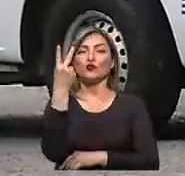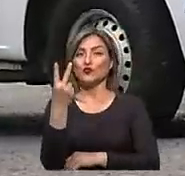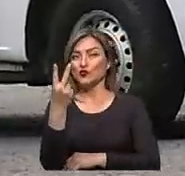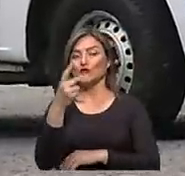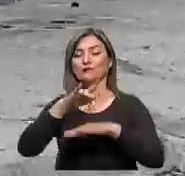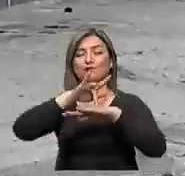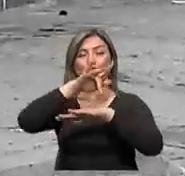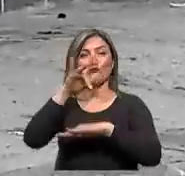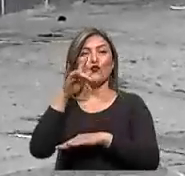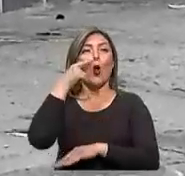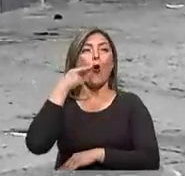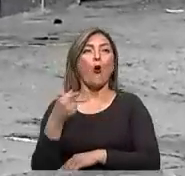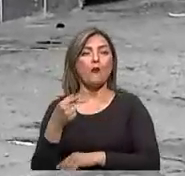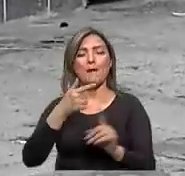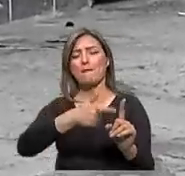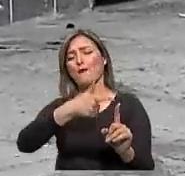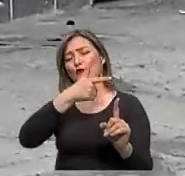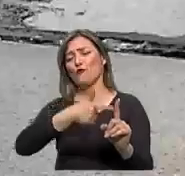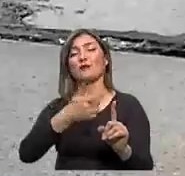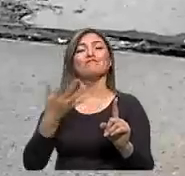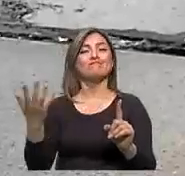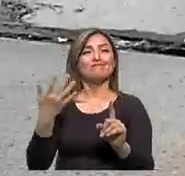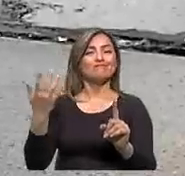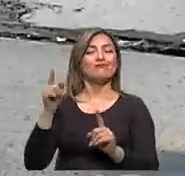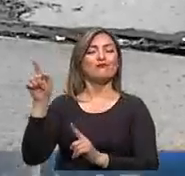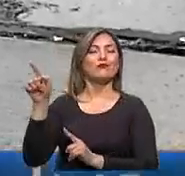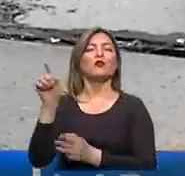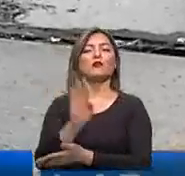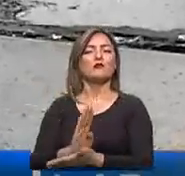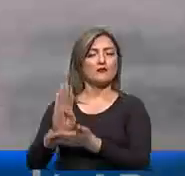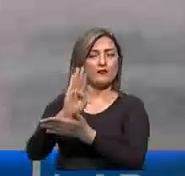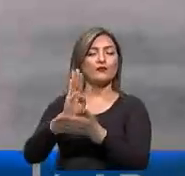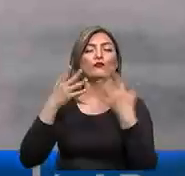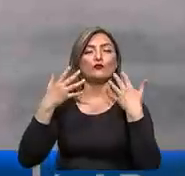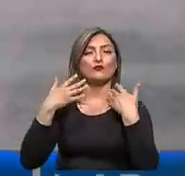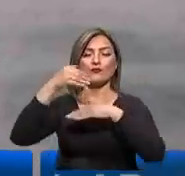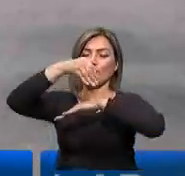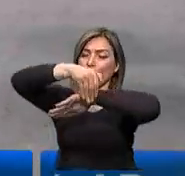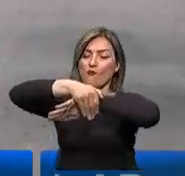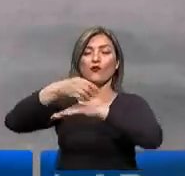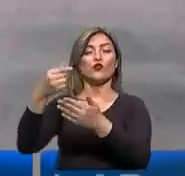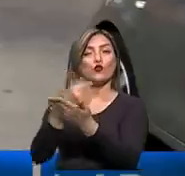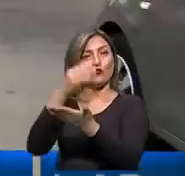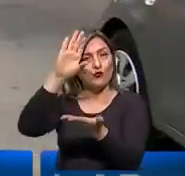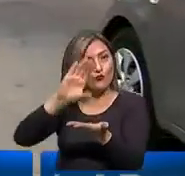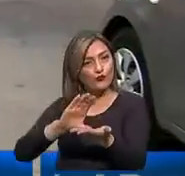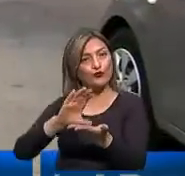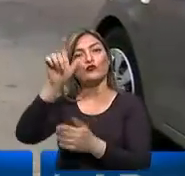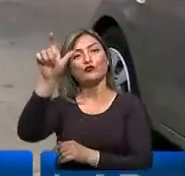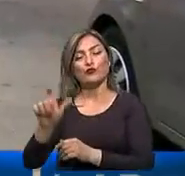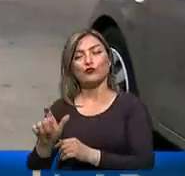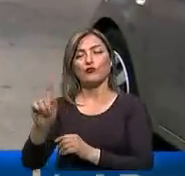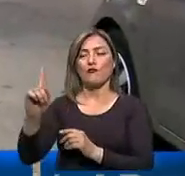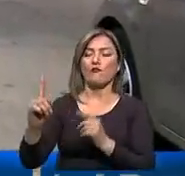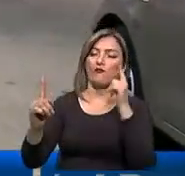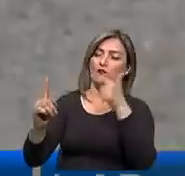En la madrugada, un hombre recibió varios disparos en la cooperativa Cristal. Y en horas de la tarde, en el Guasmo Central, una persona